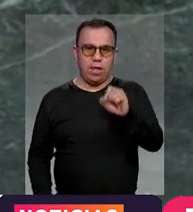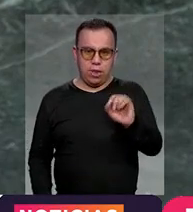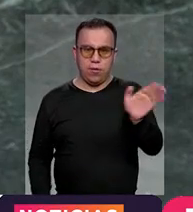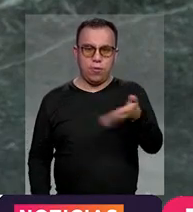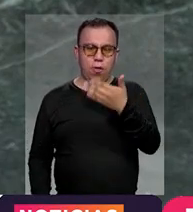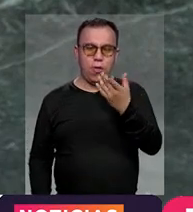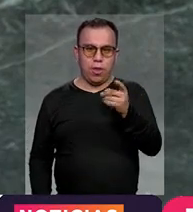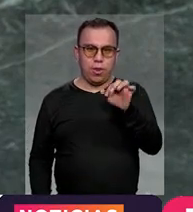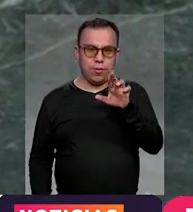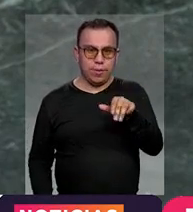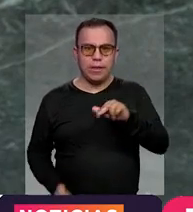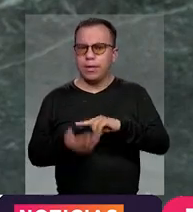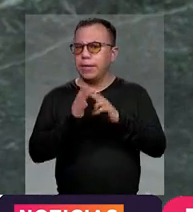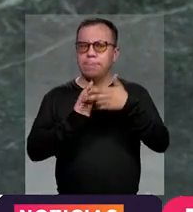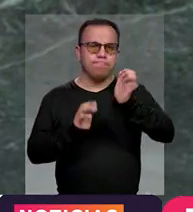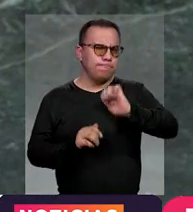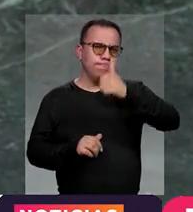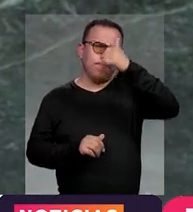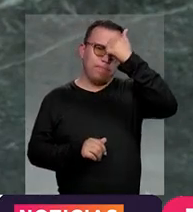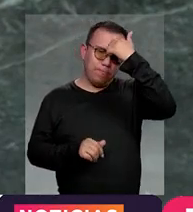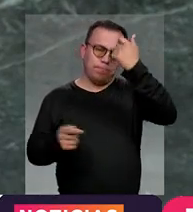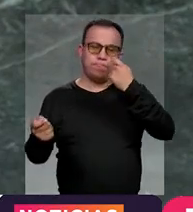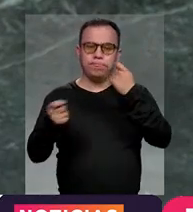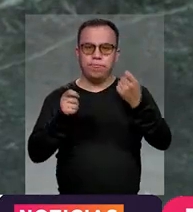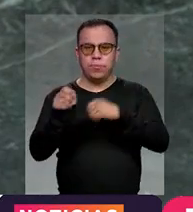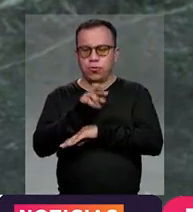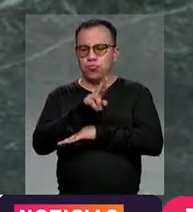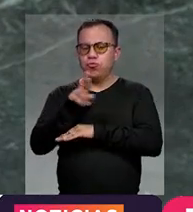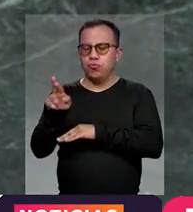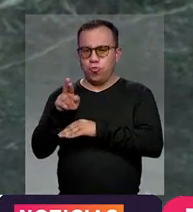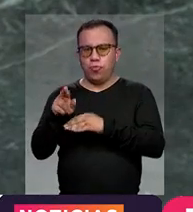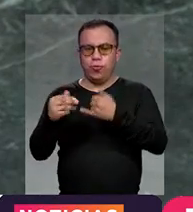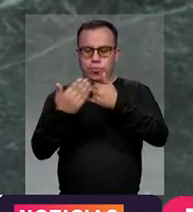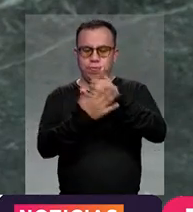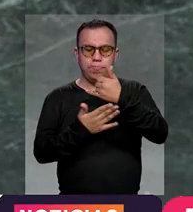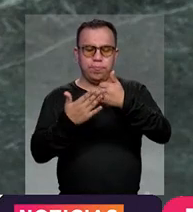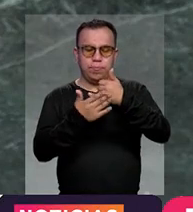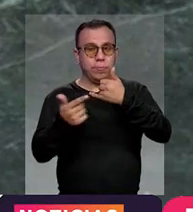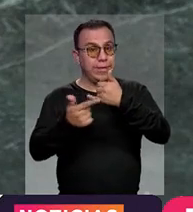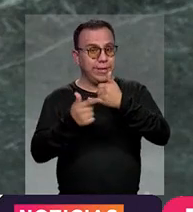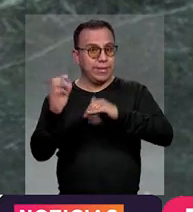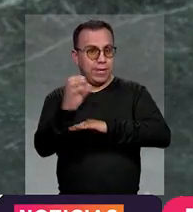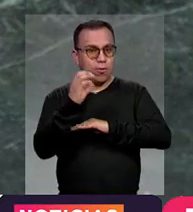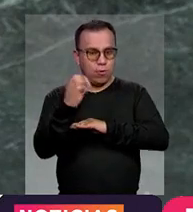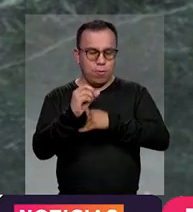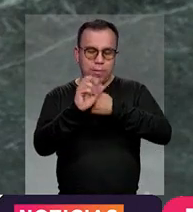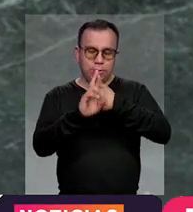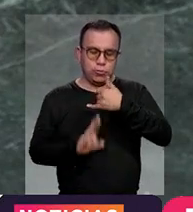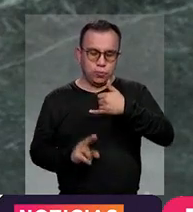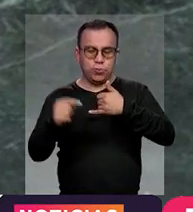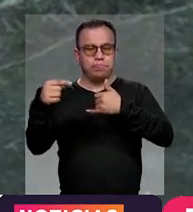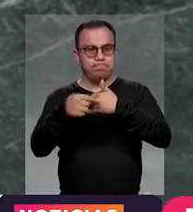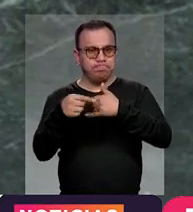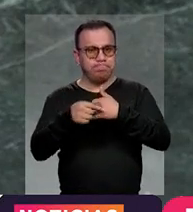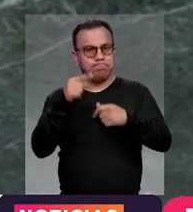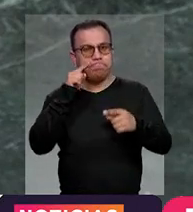principalmente como calor en el sur del país de acuerdo a lo que tenemos